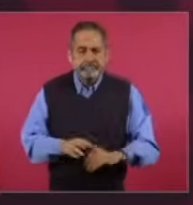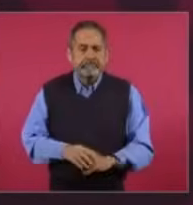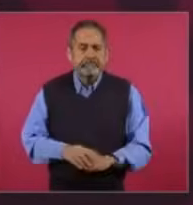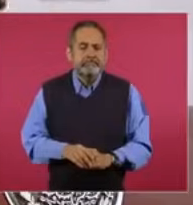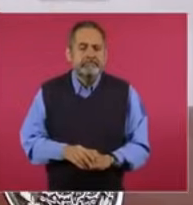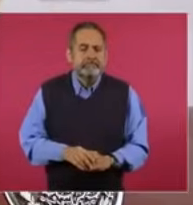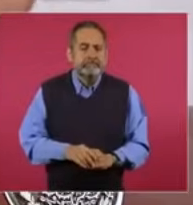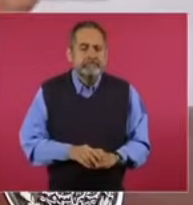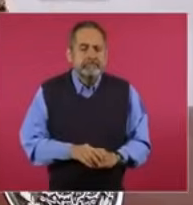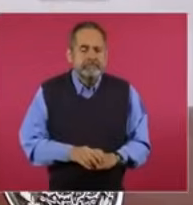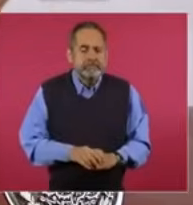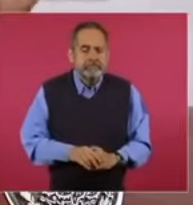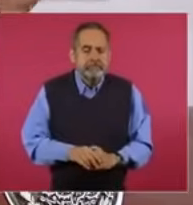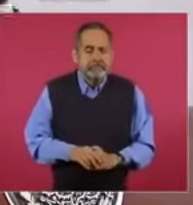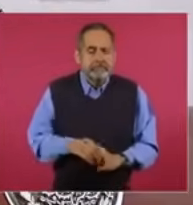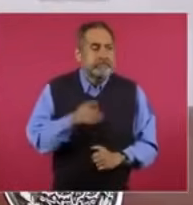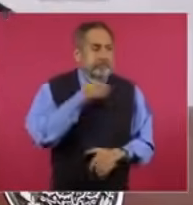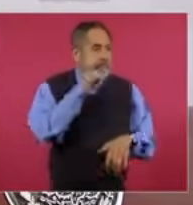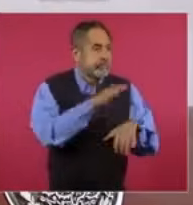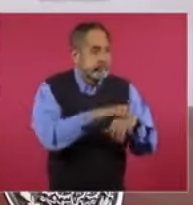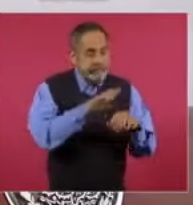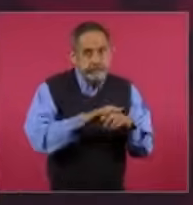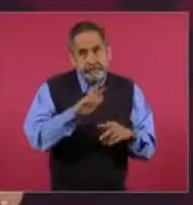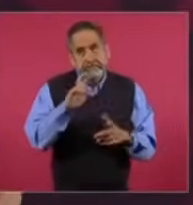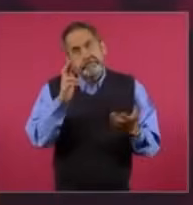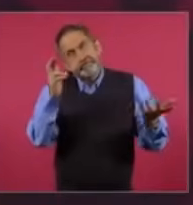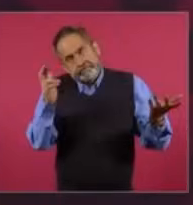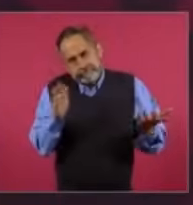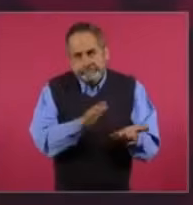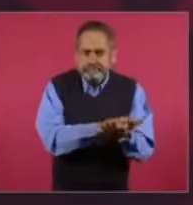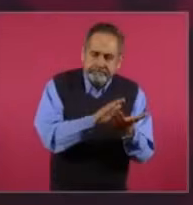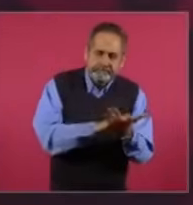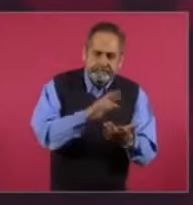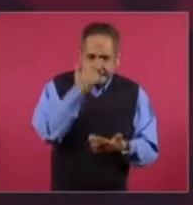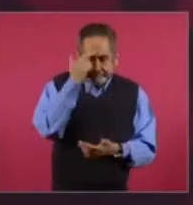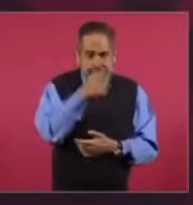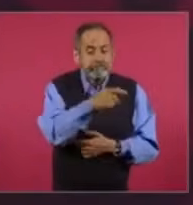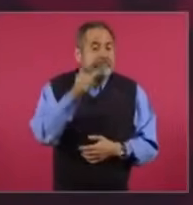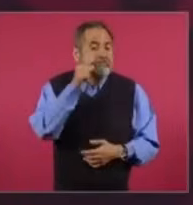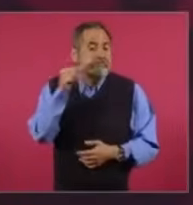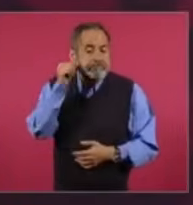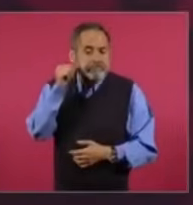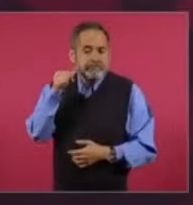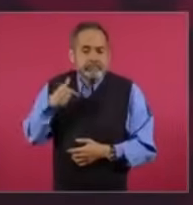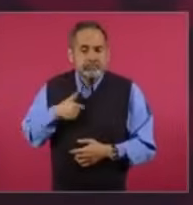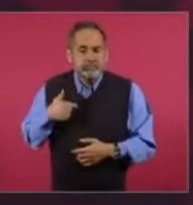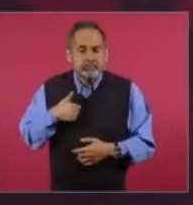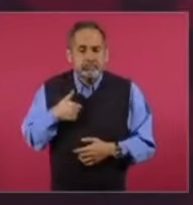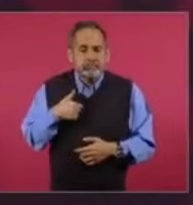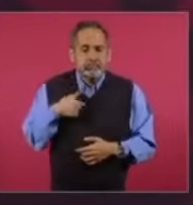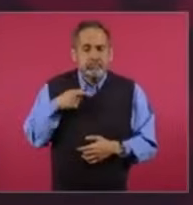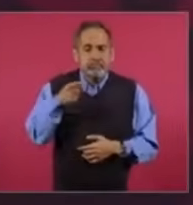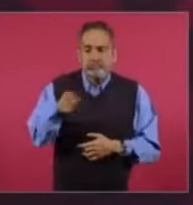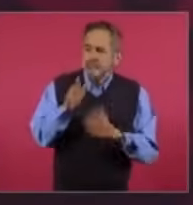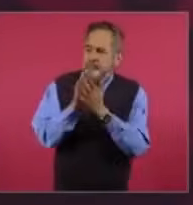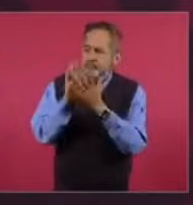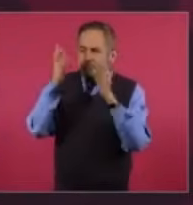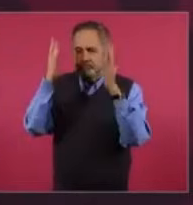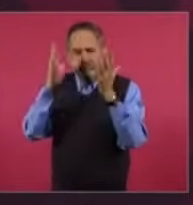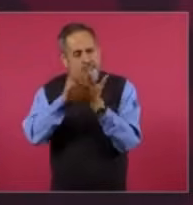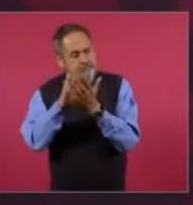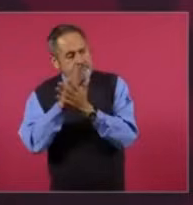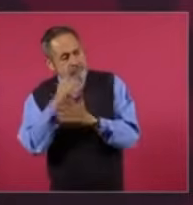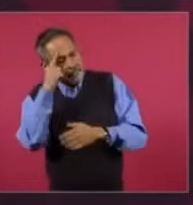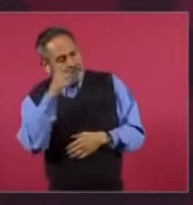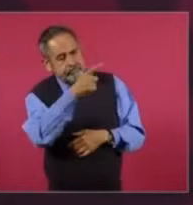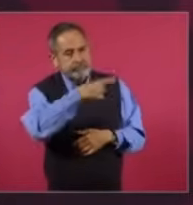Y hasta les tengo que reconocer, ayer hasta pedí en Bacalar un aplauso para ellos,